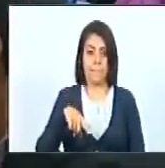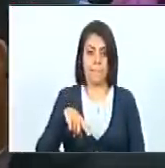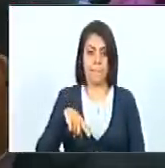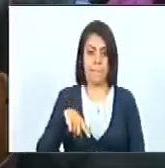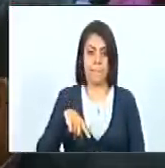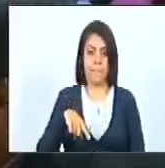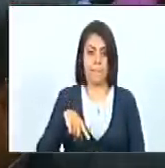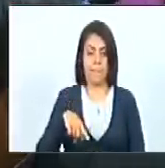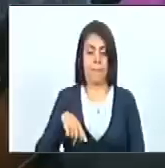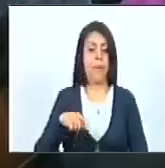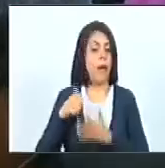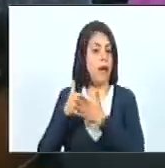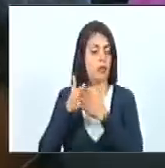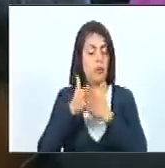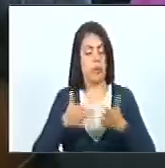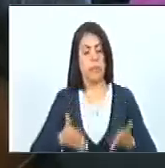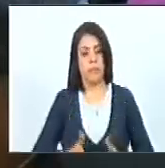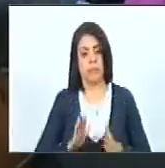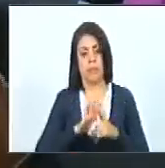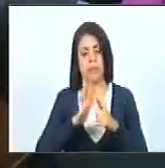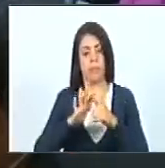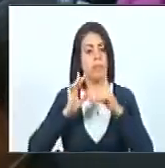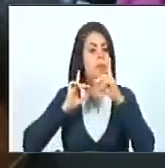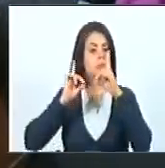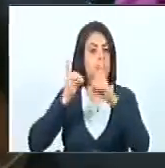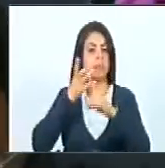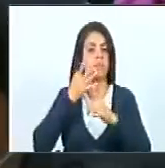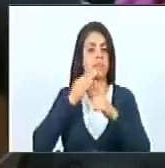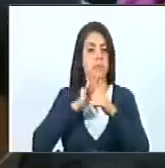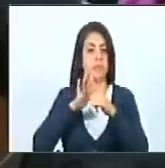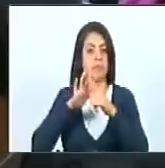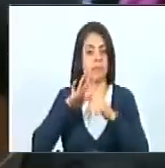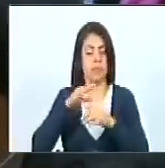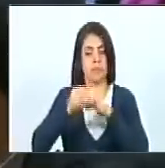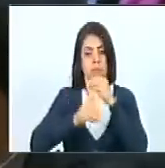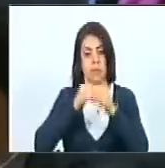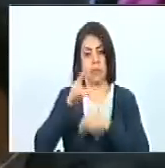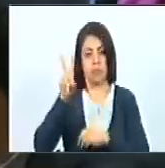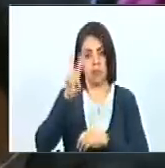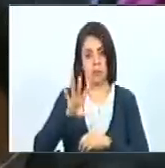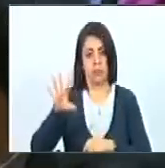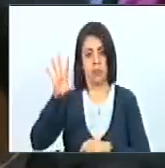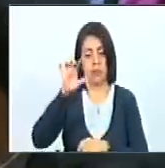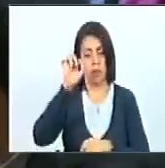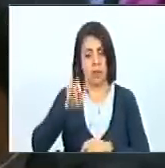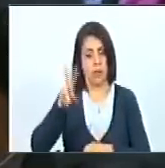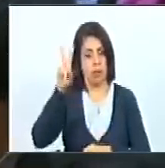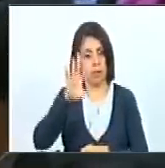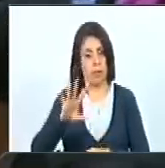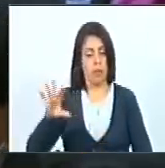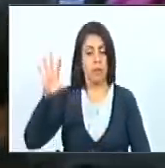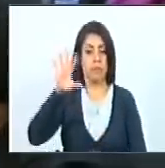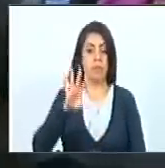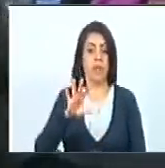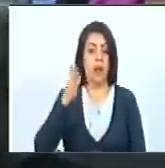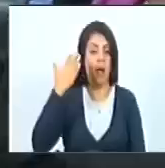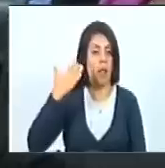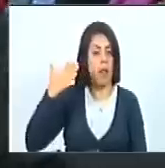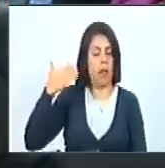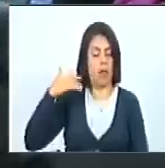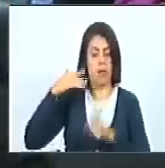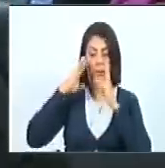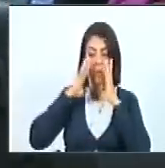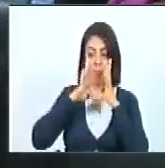partera. Estas personas son dignos ejemplos de lo que es Venezuela, de esa Venezuela que ante el